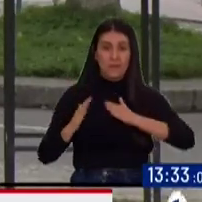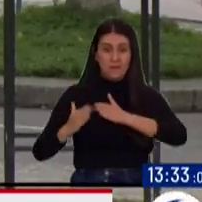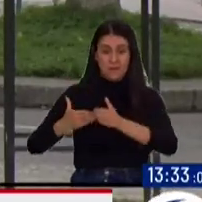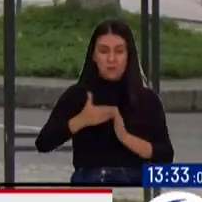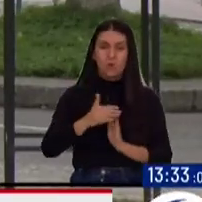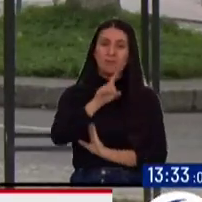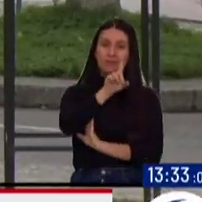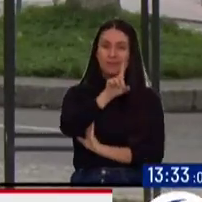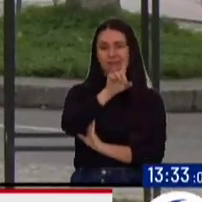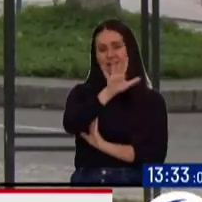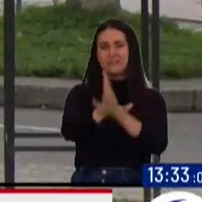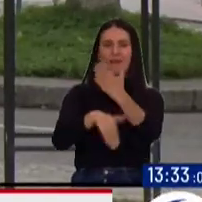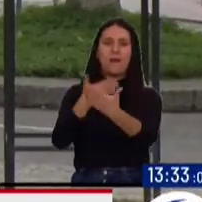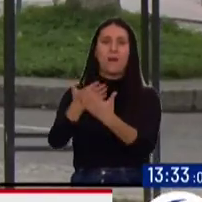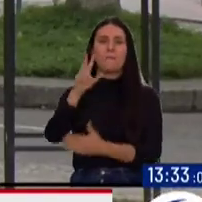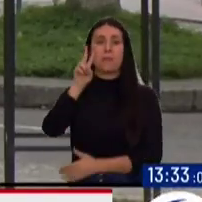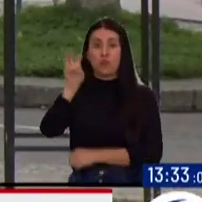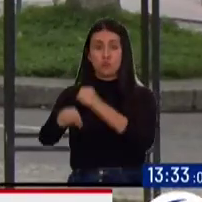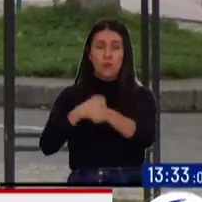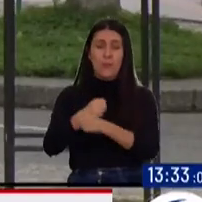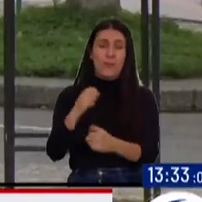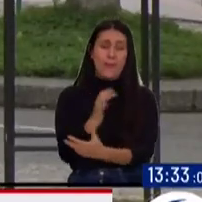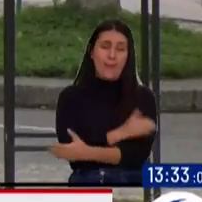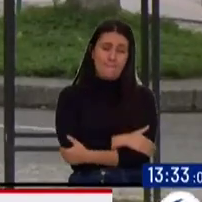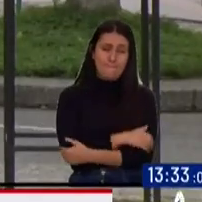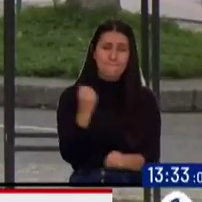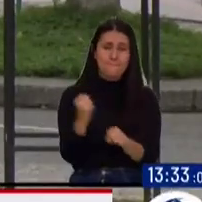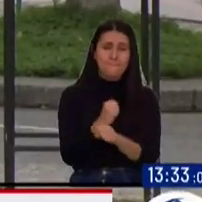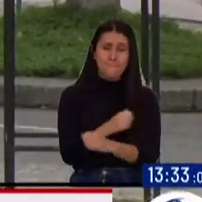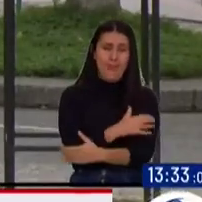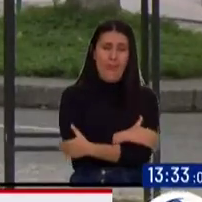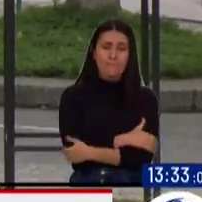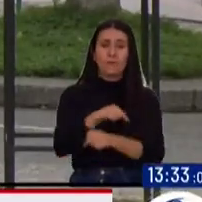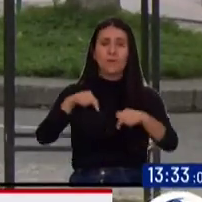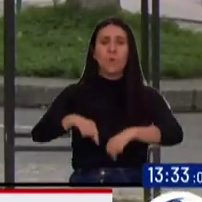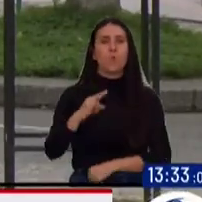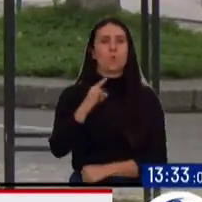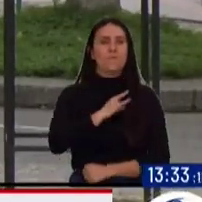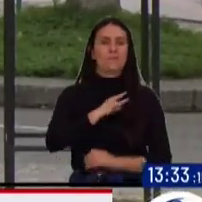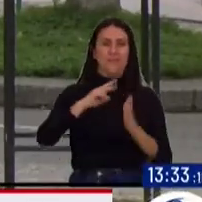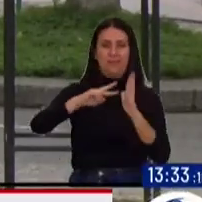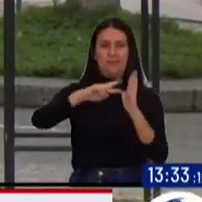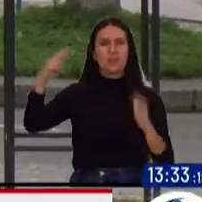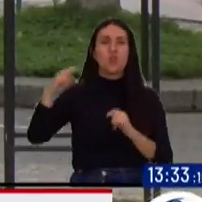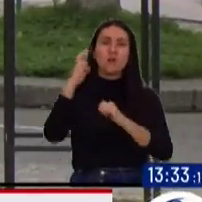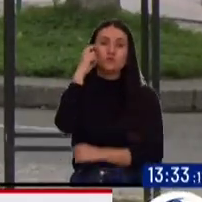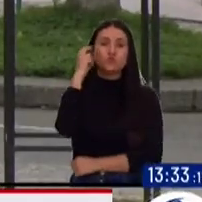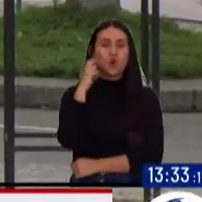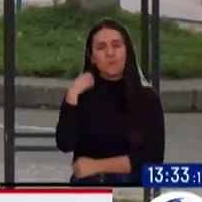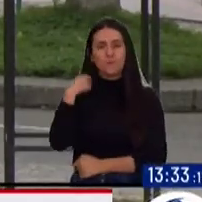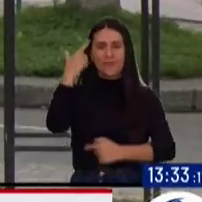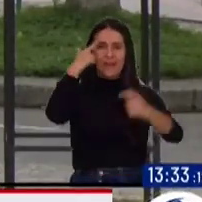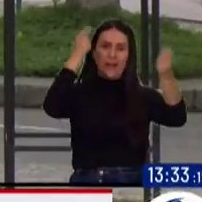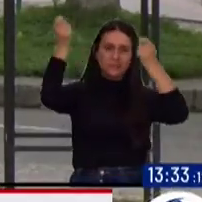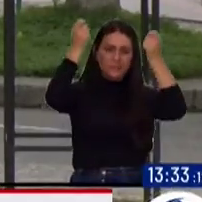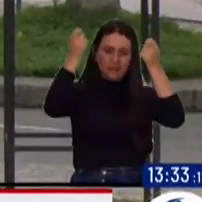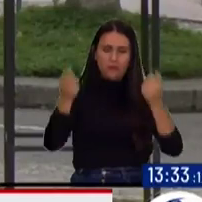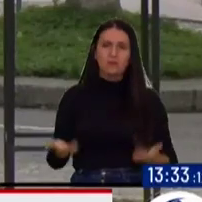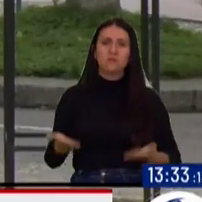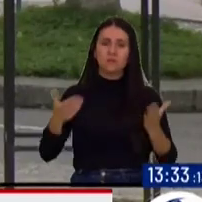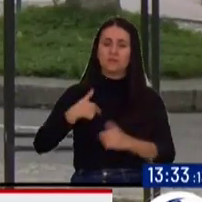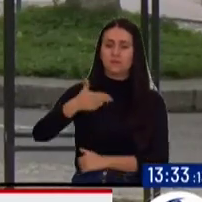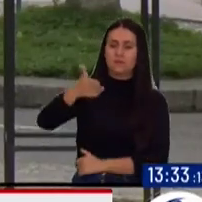15 y los 28 años están desempleados. Por eso aquí en la Universidad Tecnológica del Chocó crearon una estrategia que se llama cambiar un